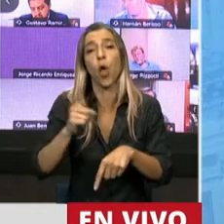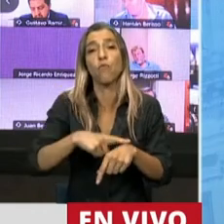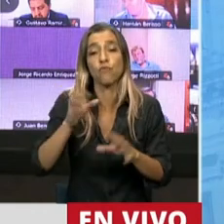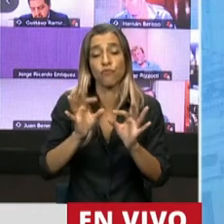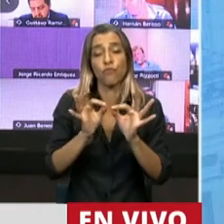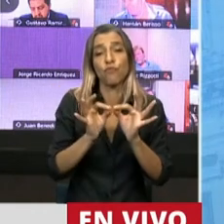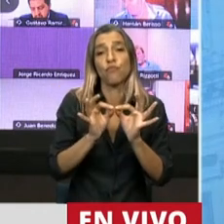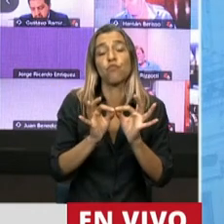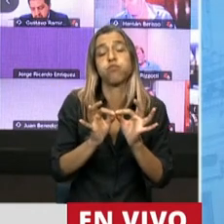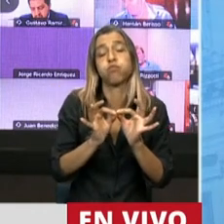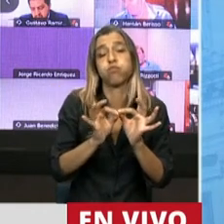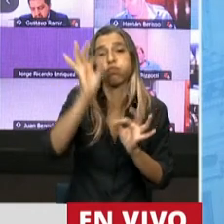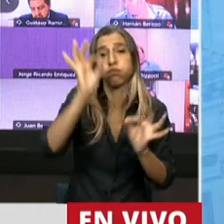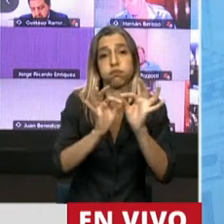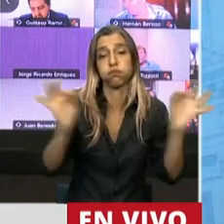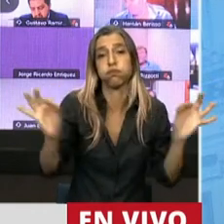kilómetros cuadrados, 4